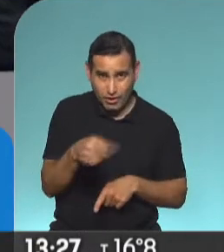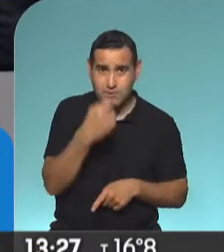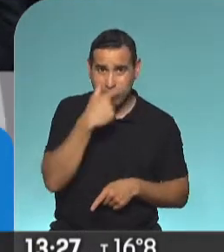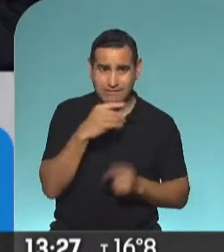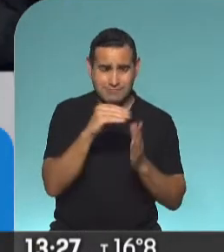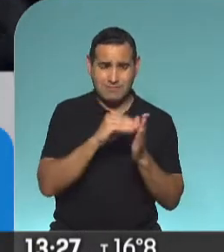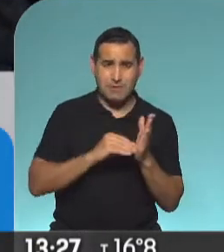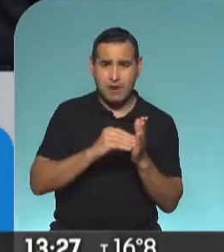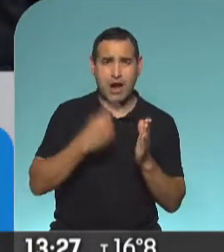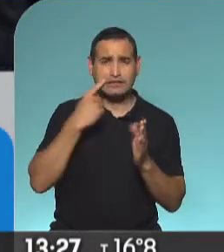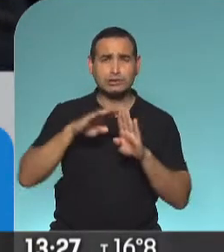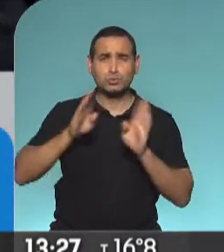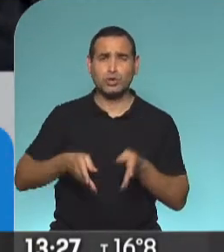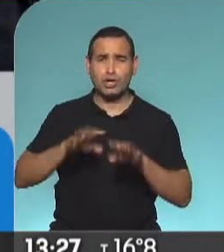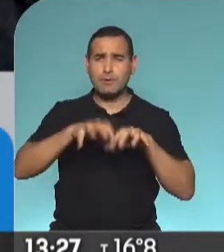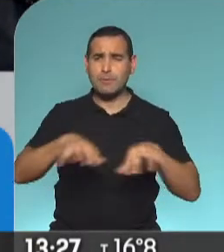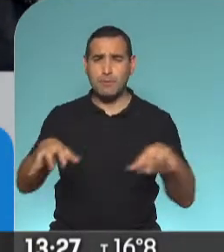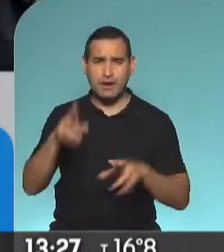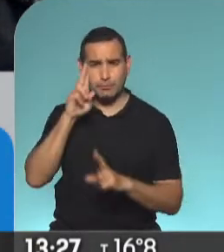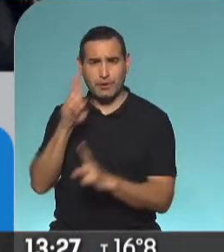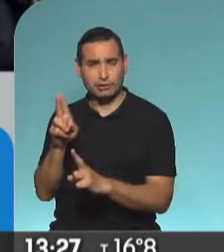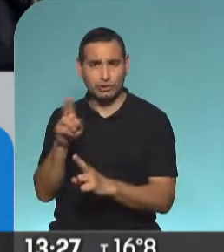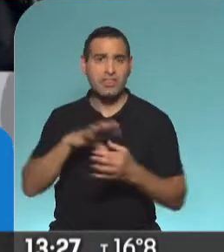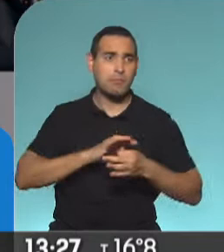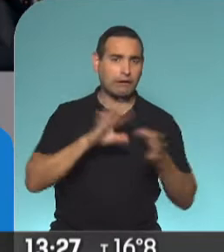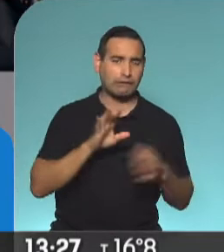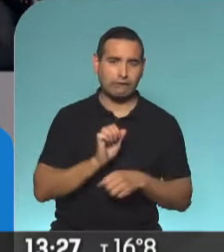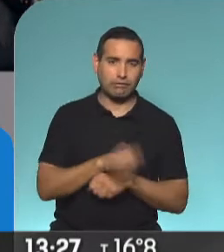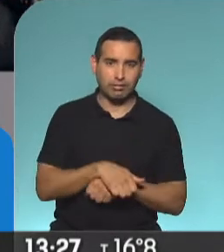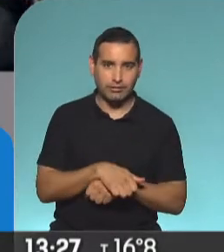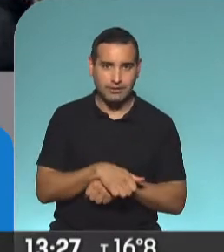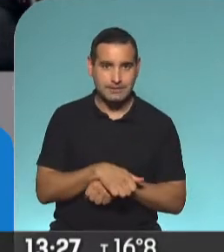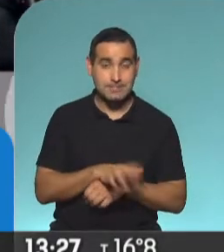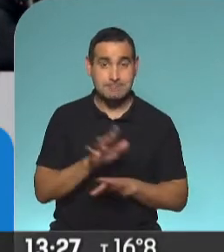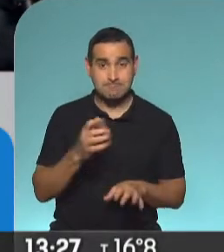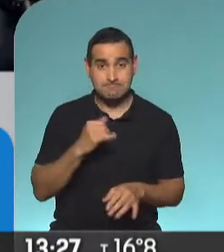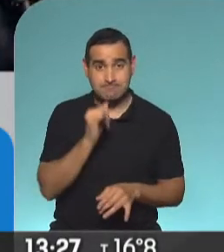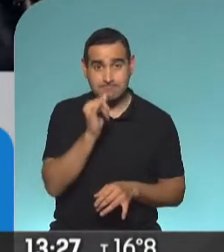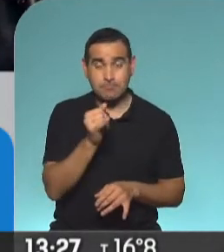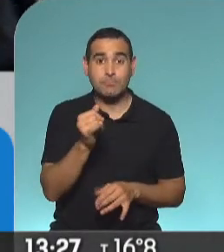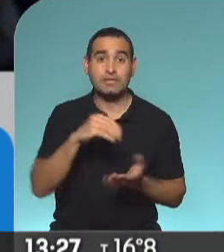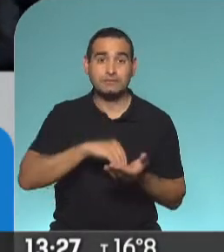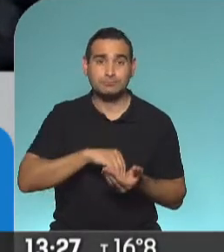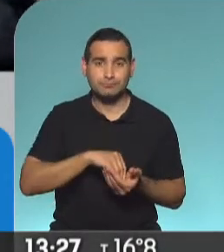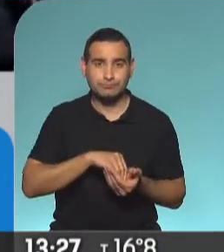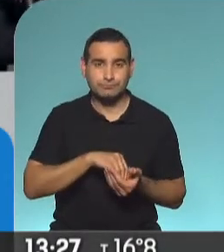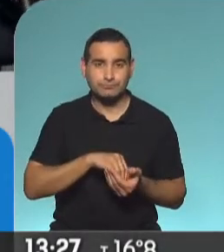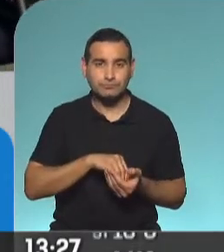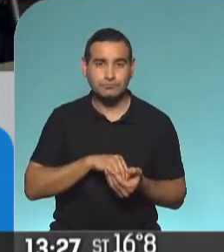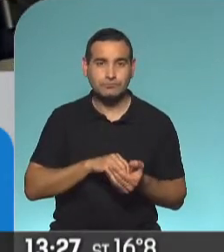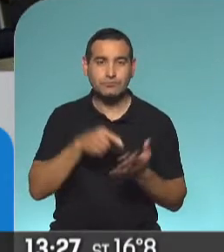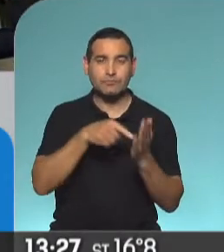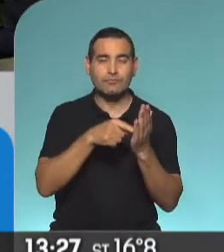pero no se hablaba claramente de democracia. Una perlita es el